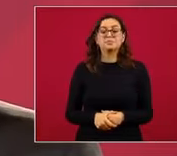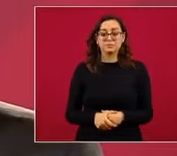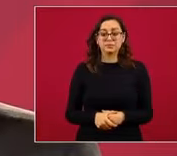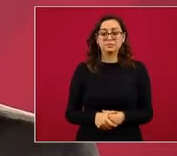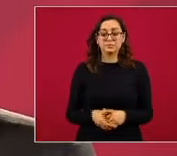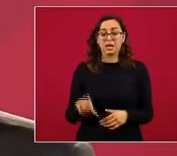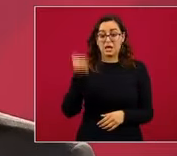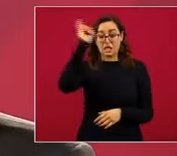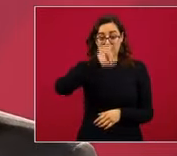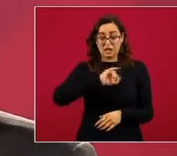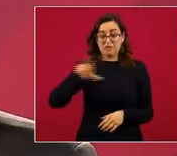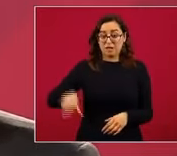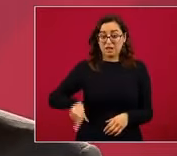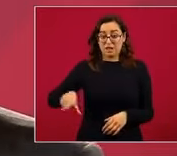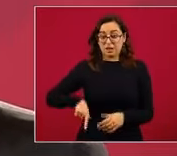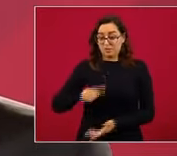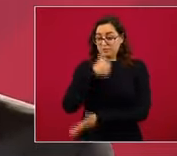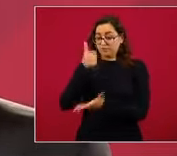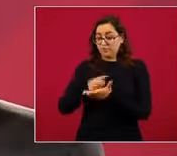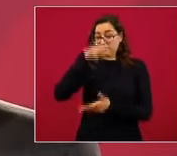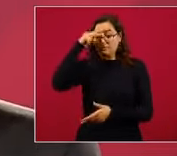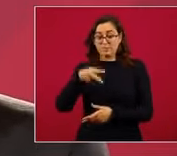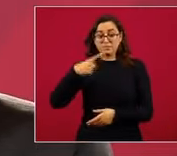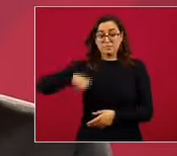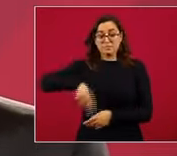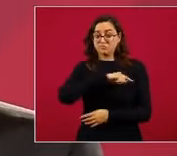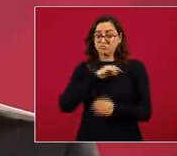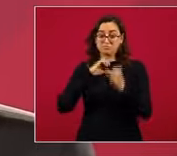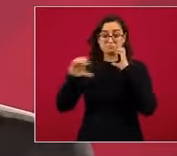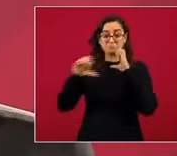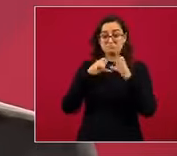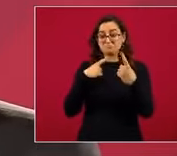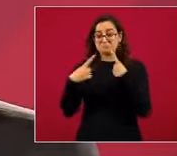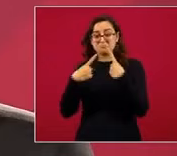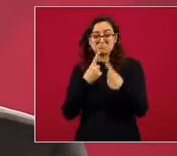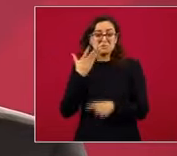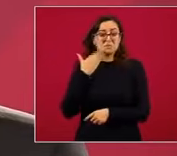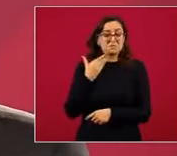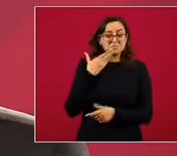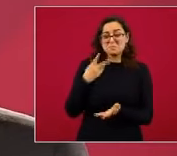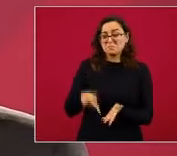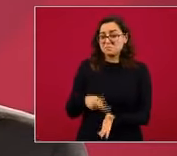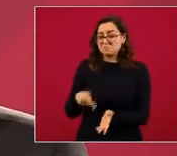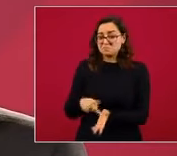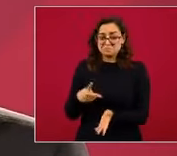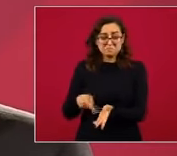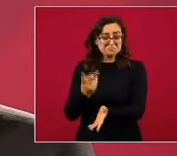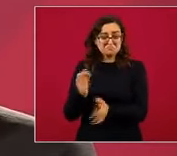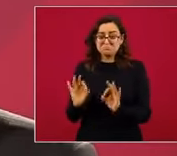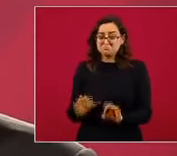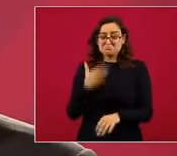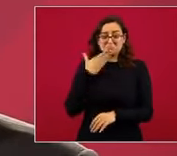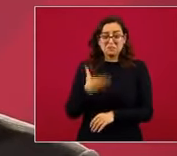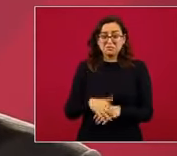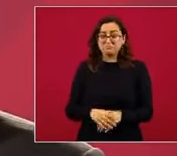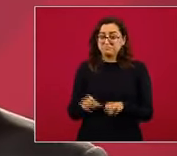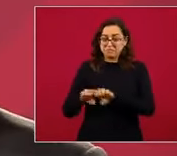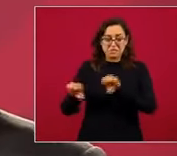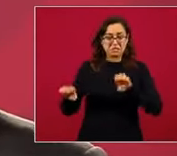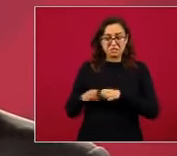de gobierno tenemos una conversación extraordinariamente fluida, amigable, frecuente. Somos un mismo